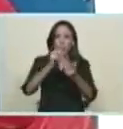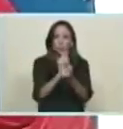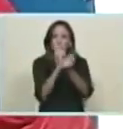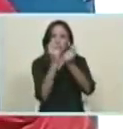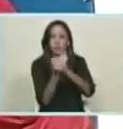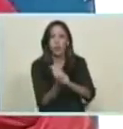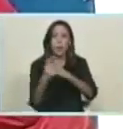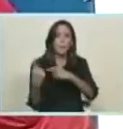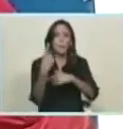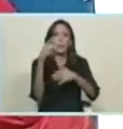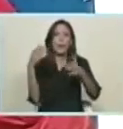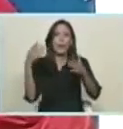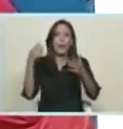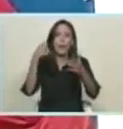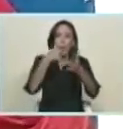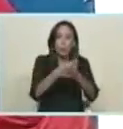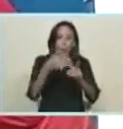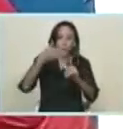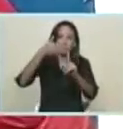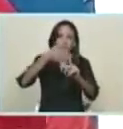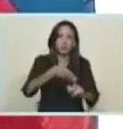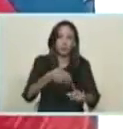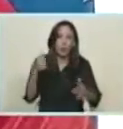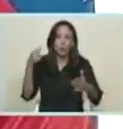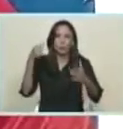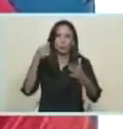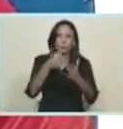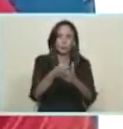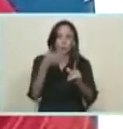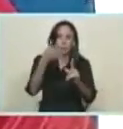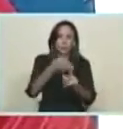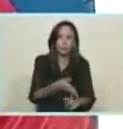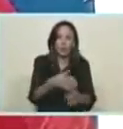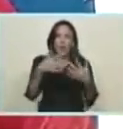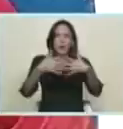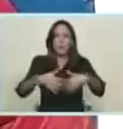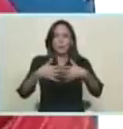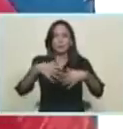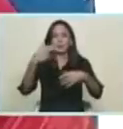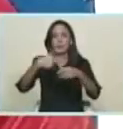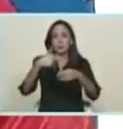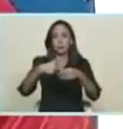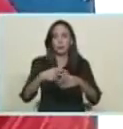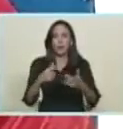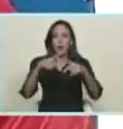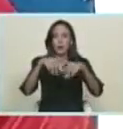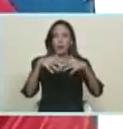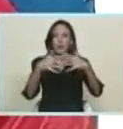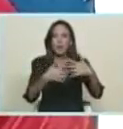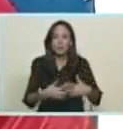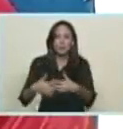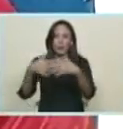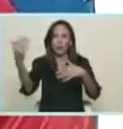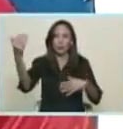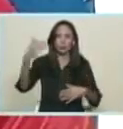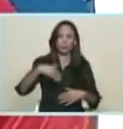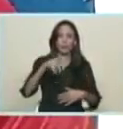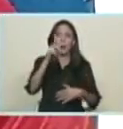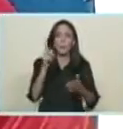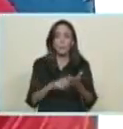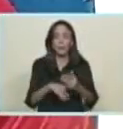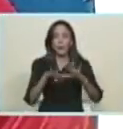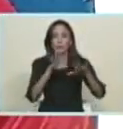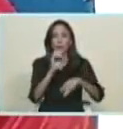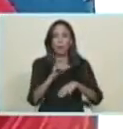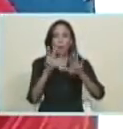golpe petrolero imperialista yanqui que se dio en tierras venezolanas,